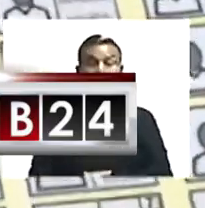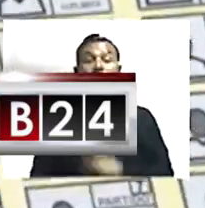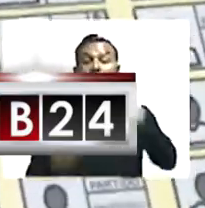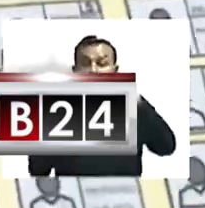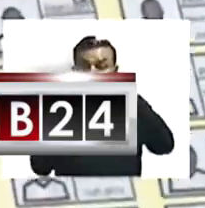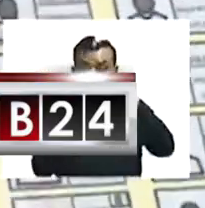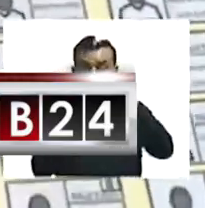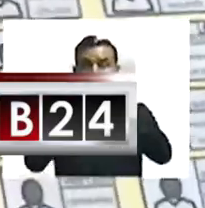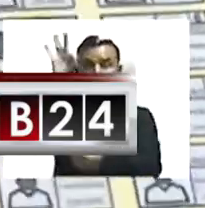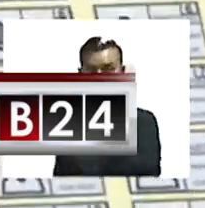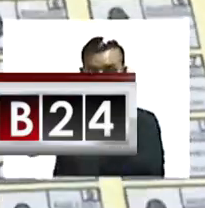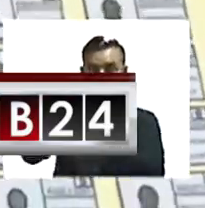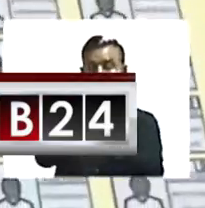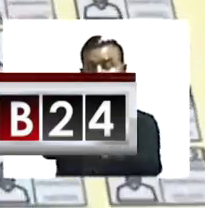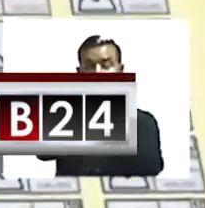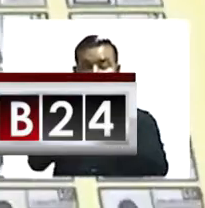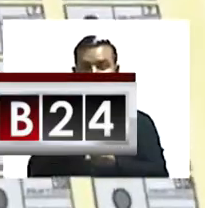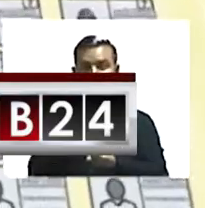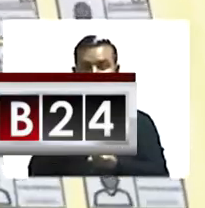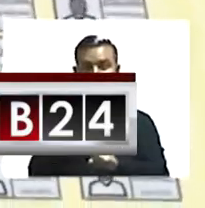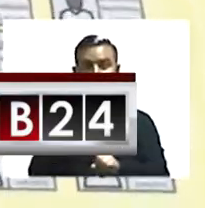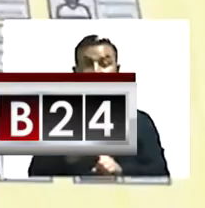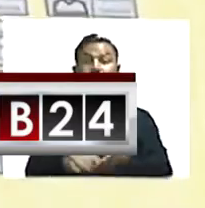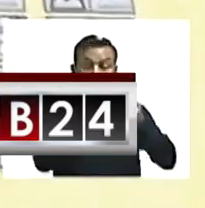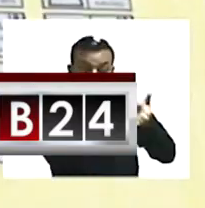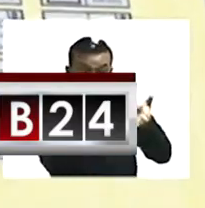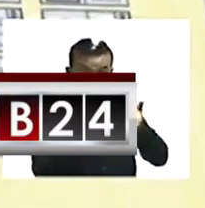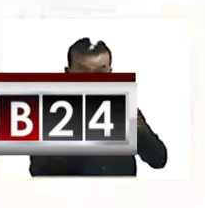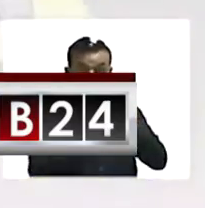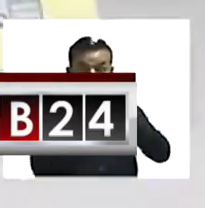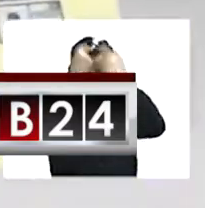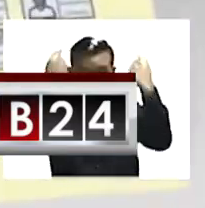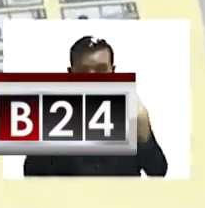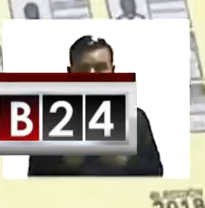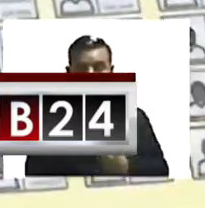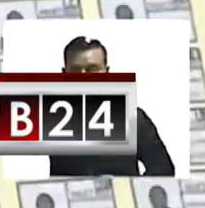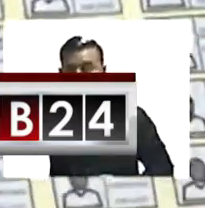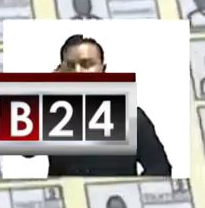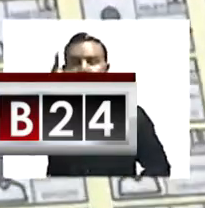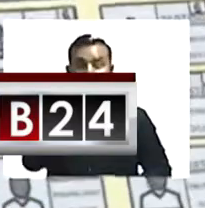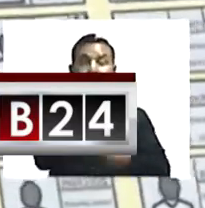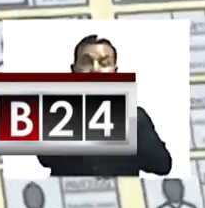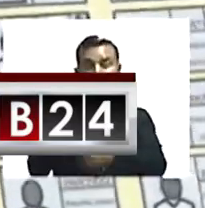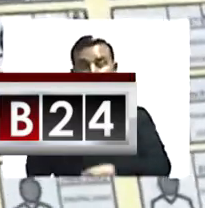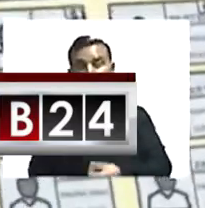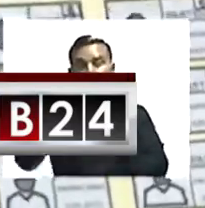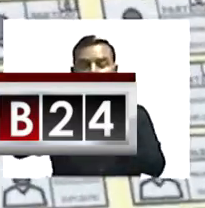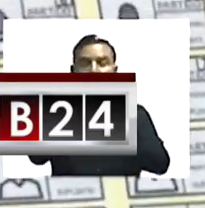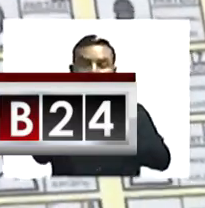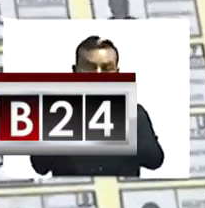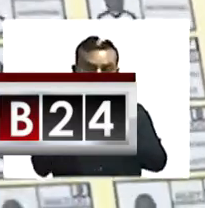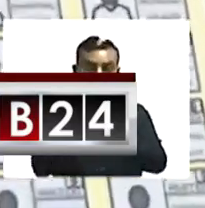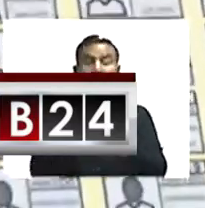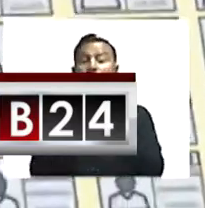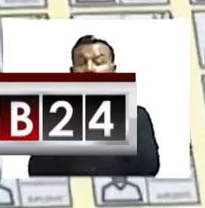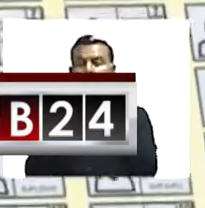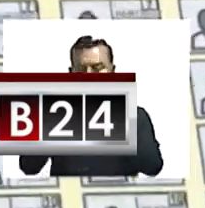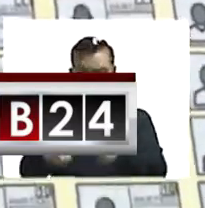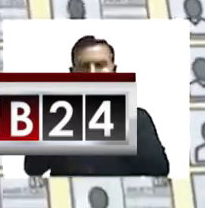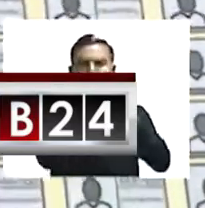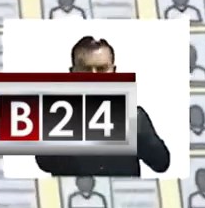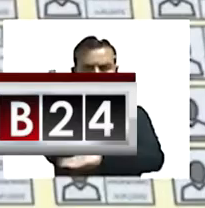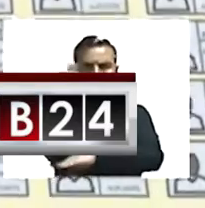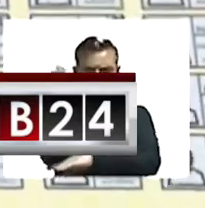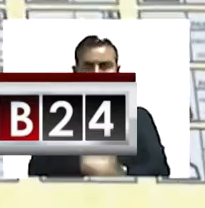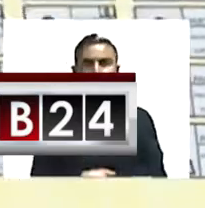bandera y toda la lista de un mismo partido político o coalición. Voto con preferencia. Marca las candidaturas que